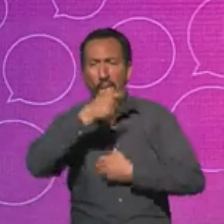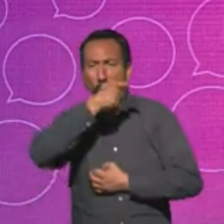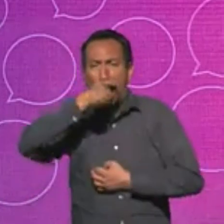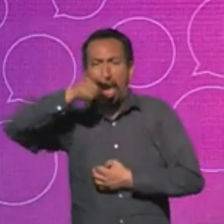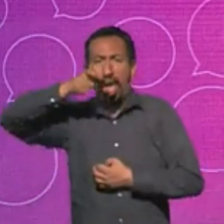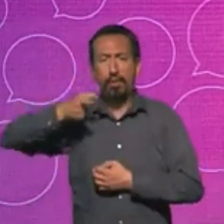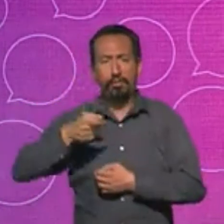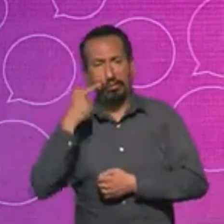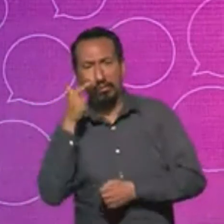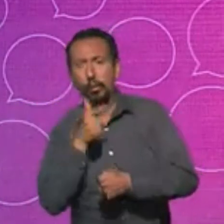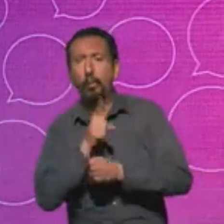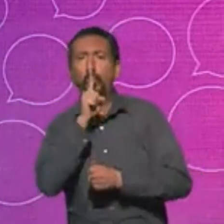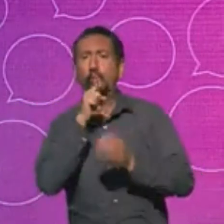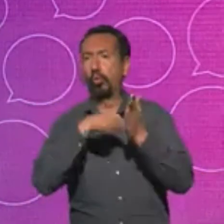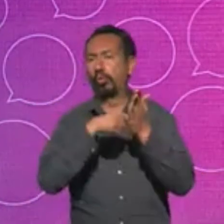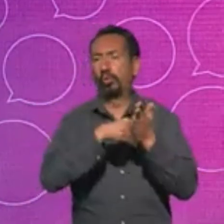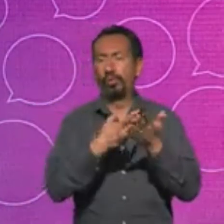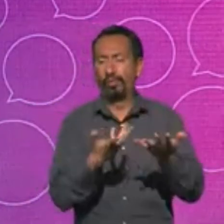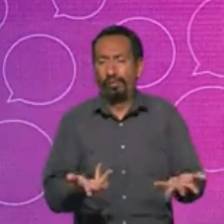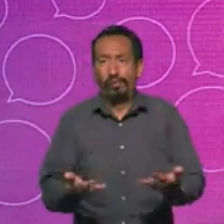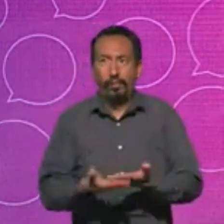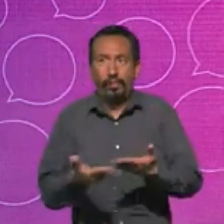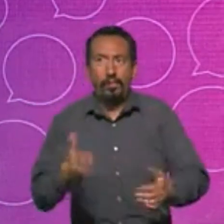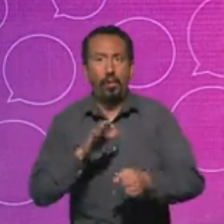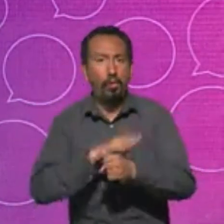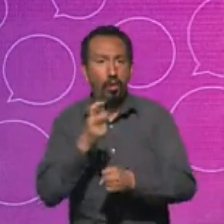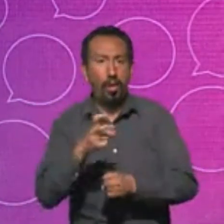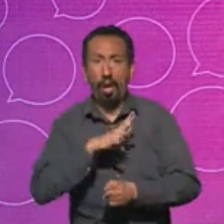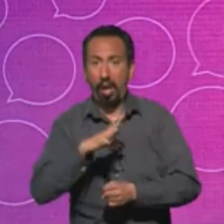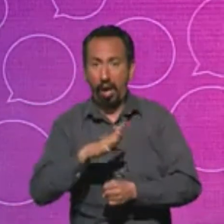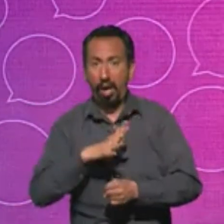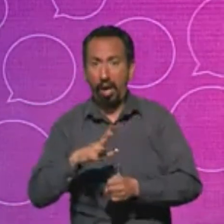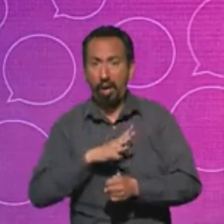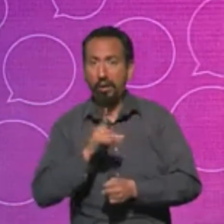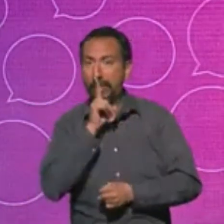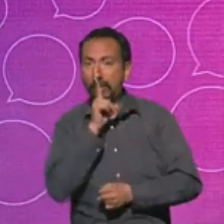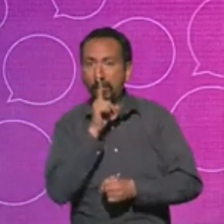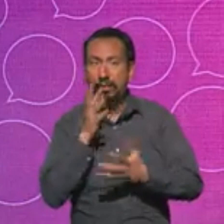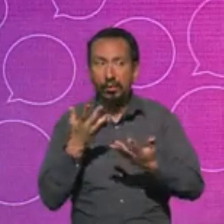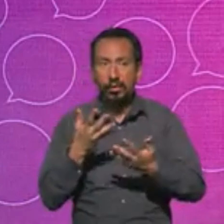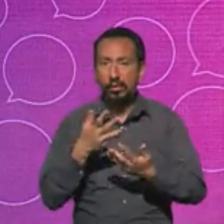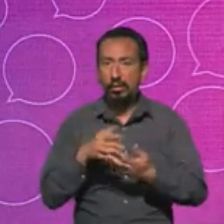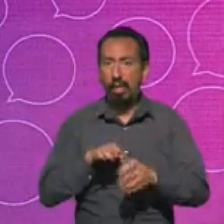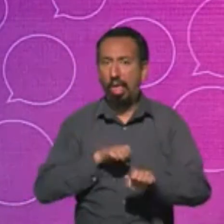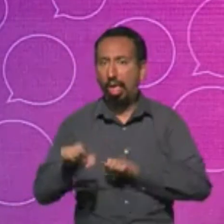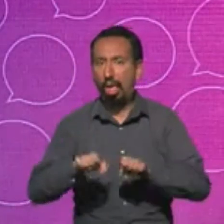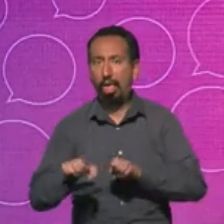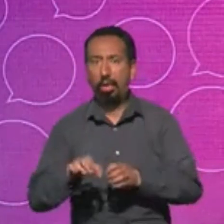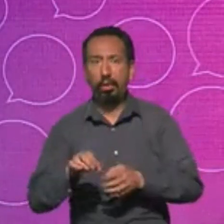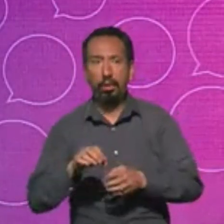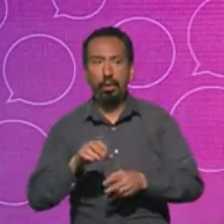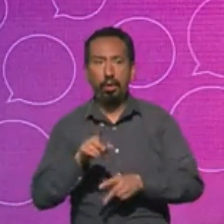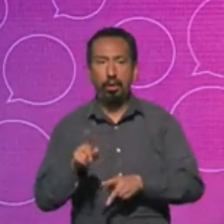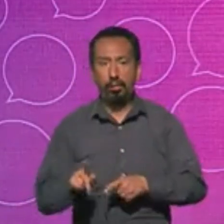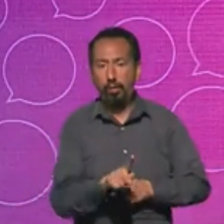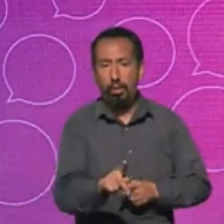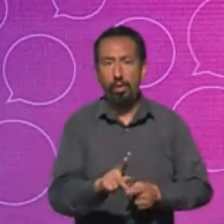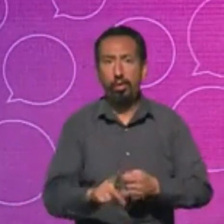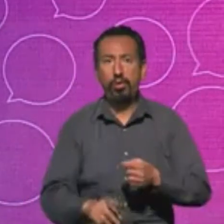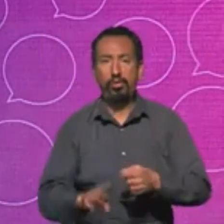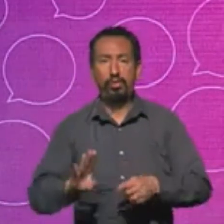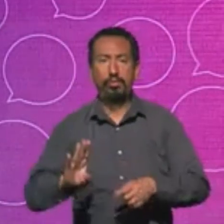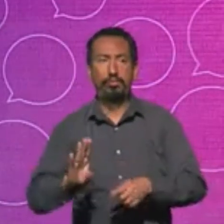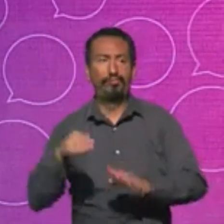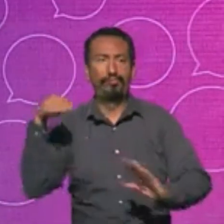esas irregularidades y desde luego evitar manejos oscuros que afectan a comunidades y colonias y me